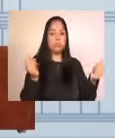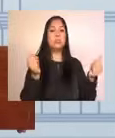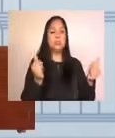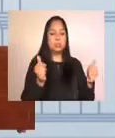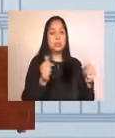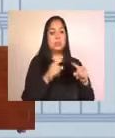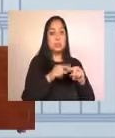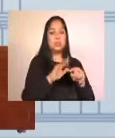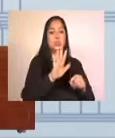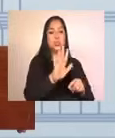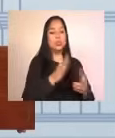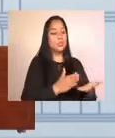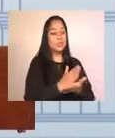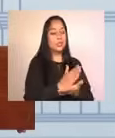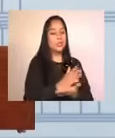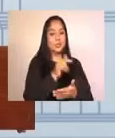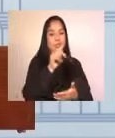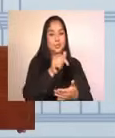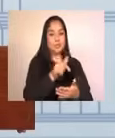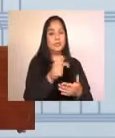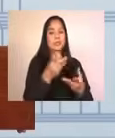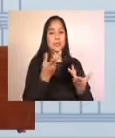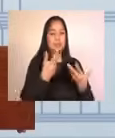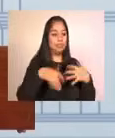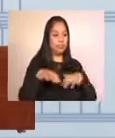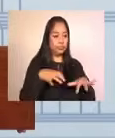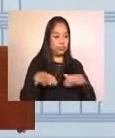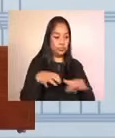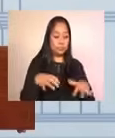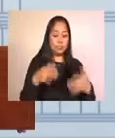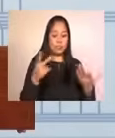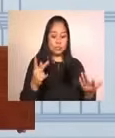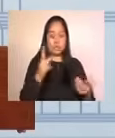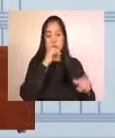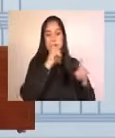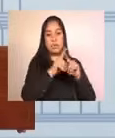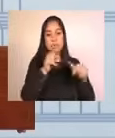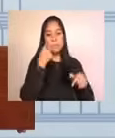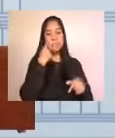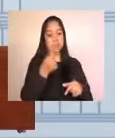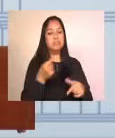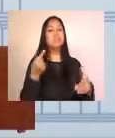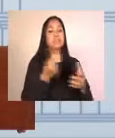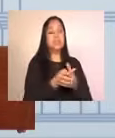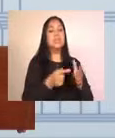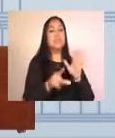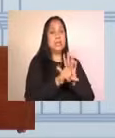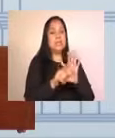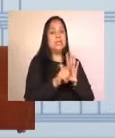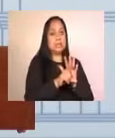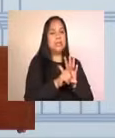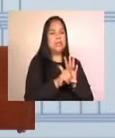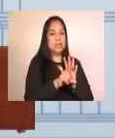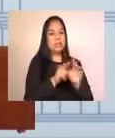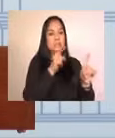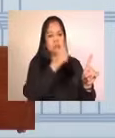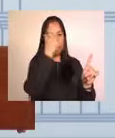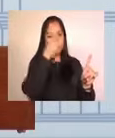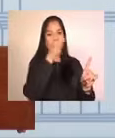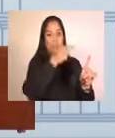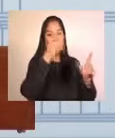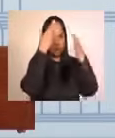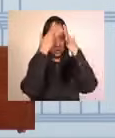conforme a derecho estas acciones, y que habrán consecuencias legales a decisiones como estas,